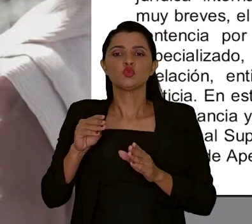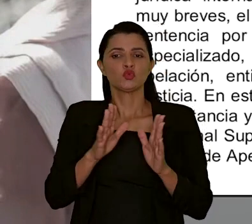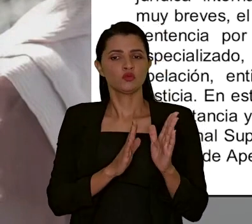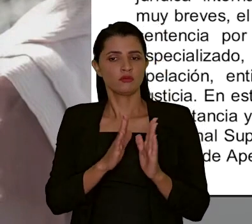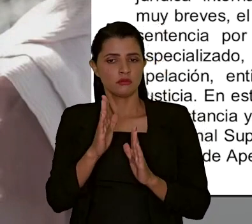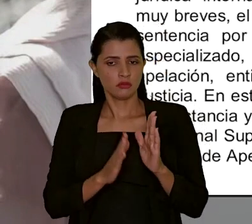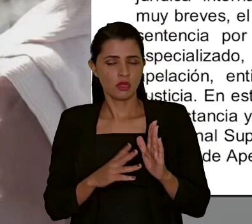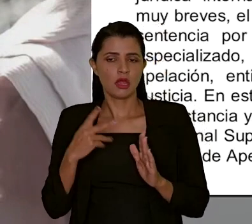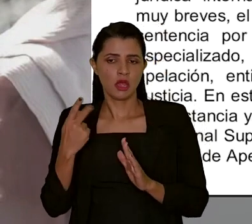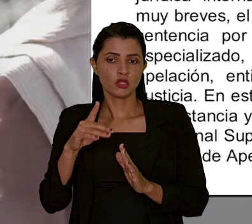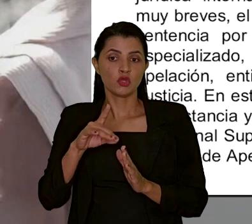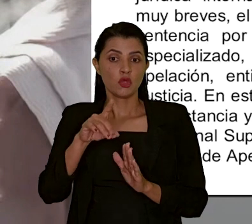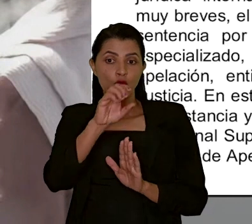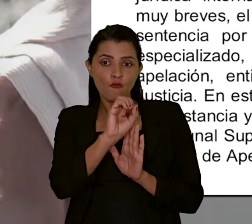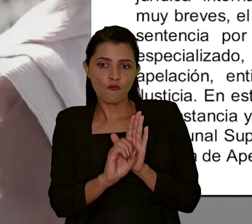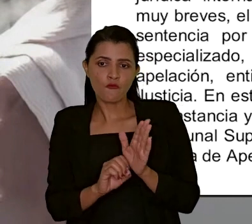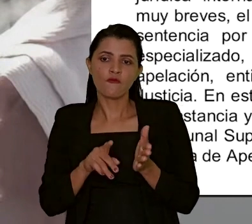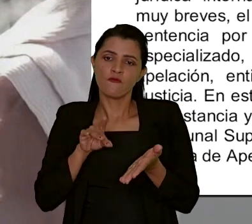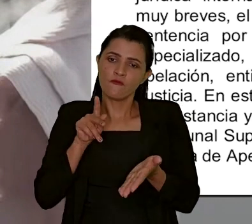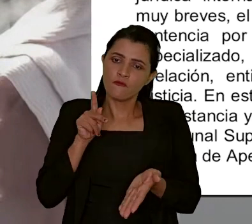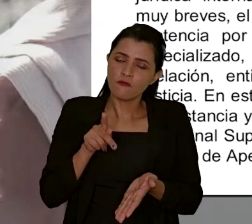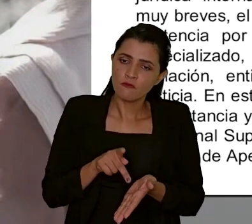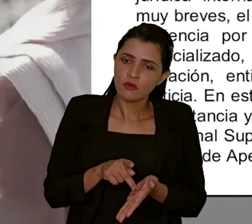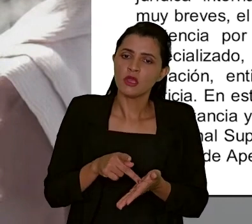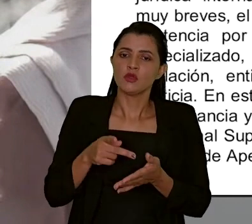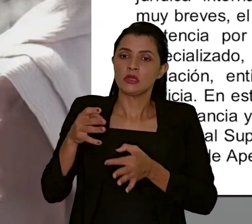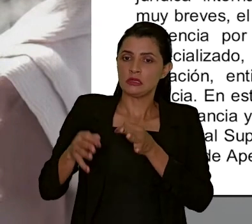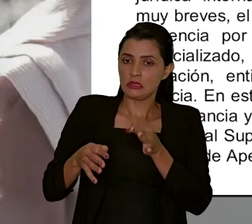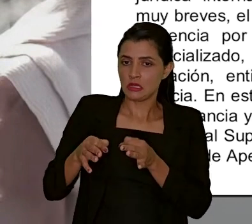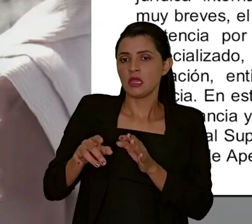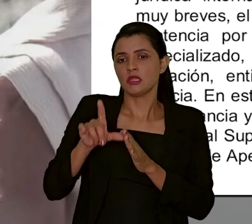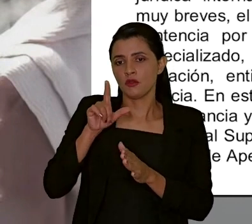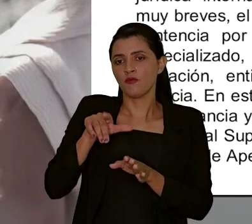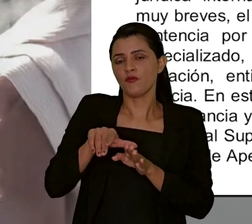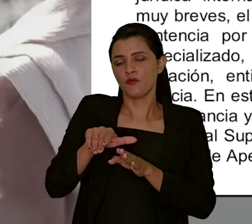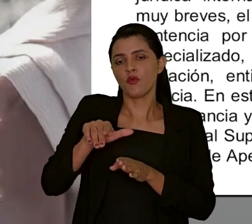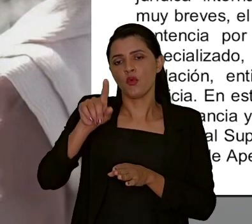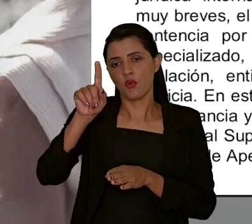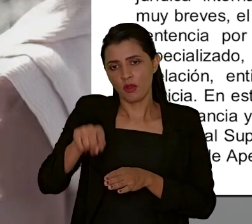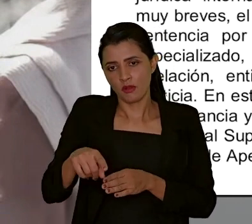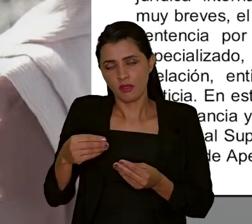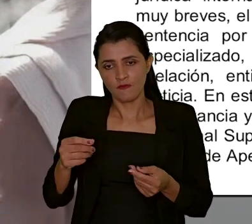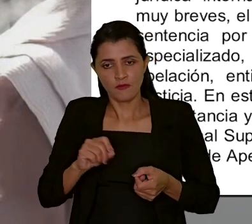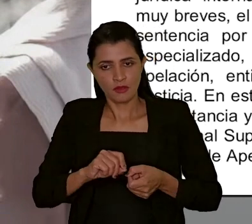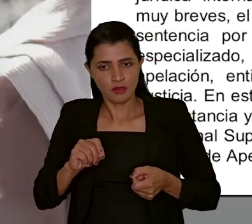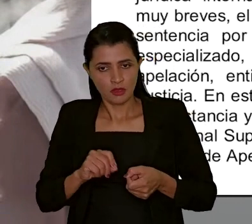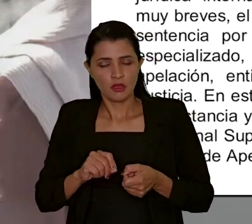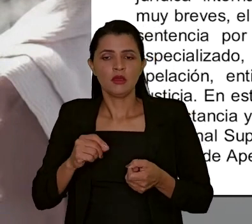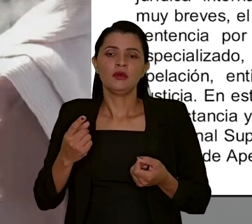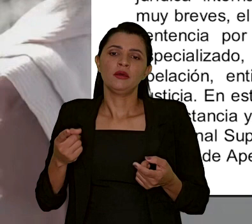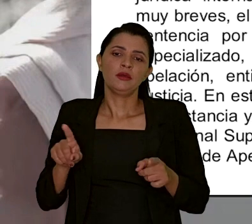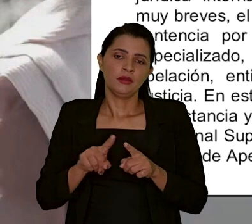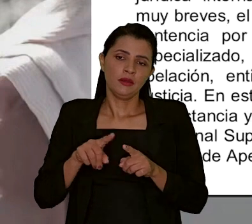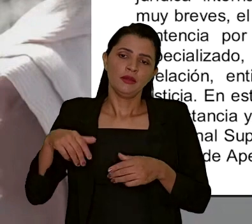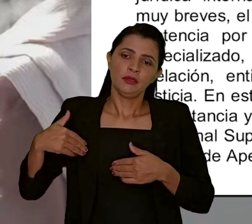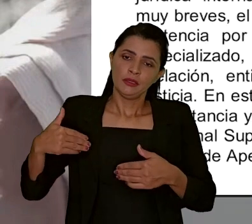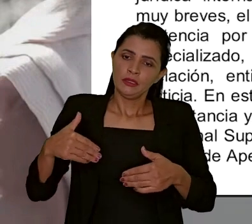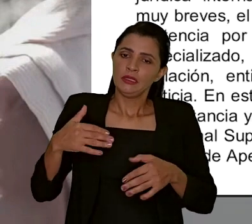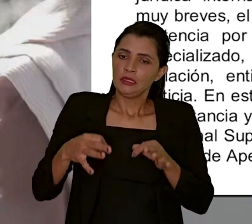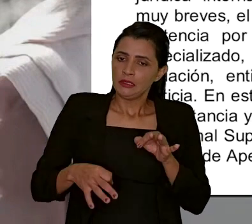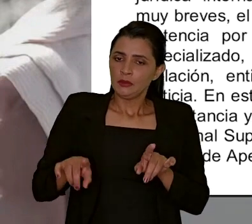el trámite es de oficio y dictada la sentencia por el juez de primera instancia especializado. En caso de plantearse la